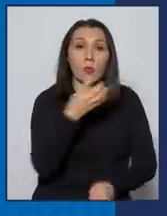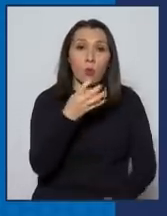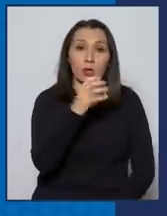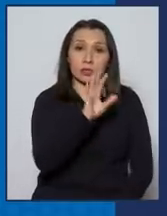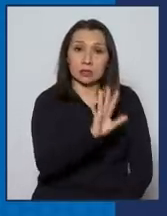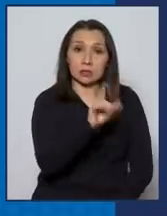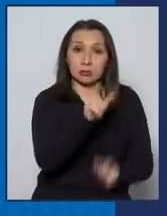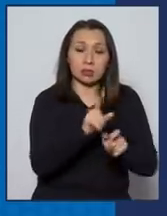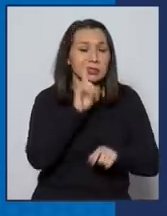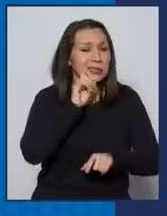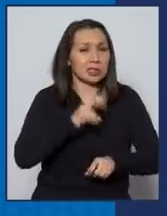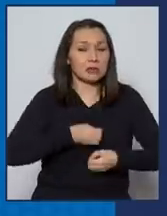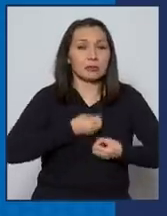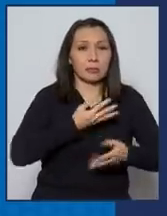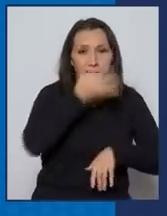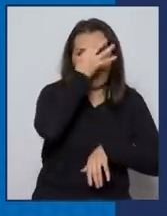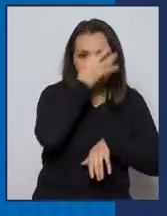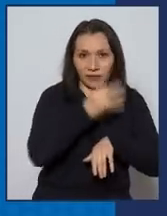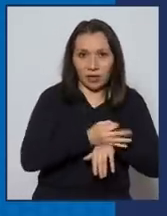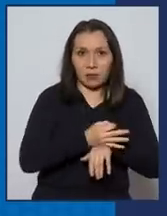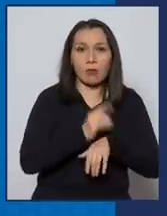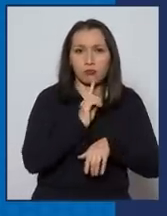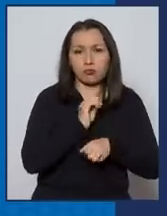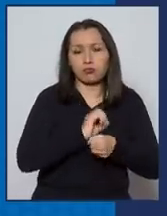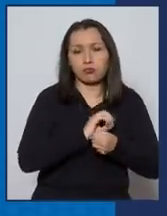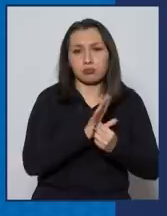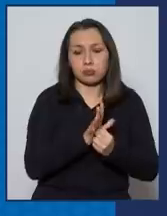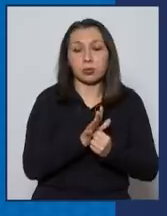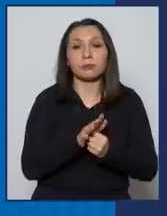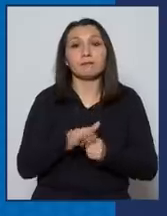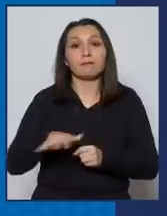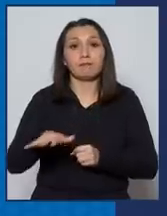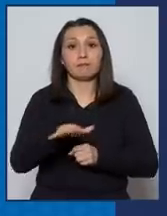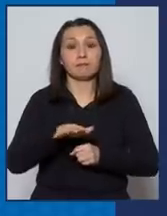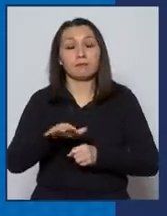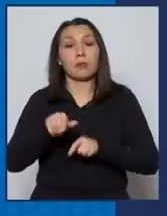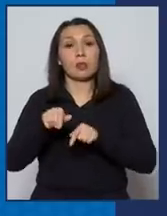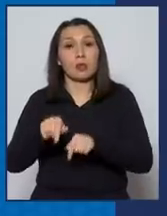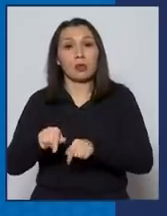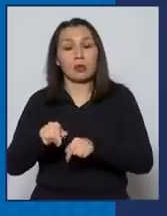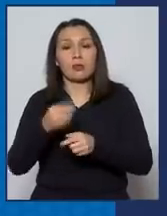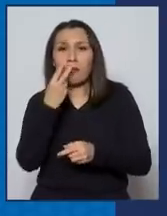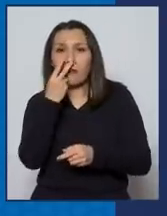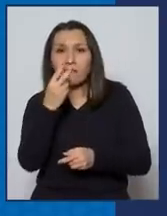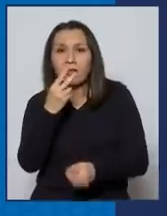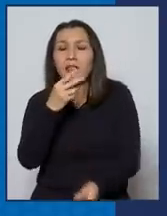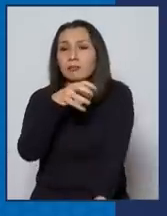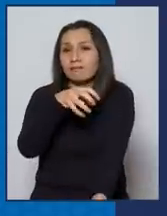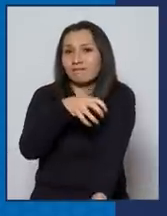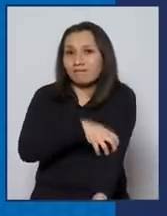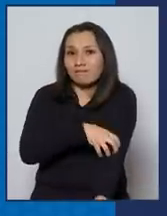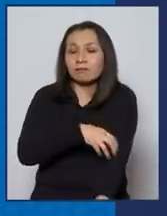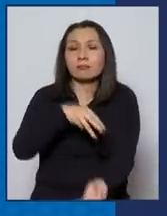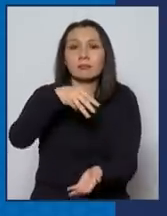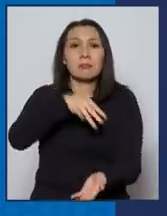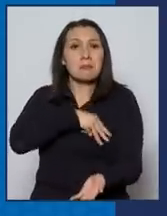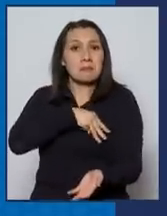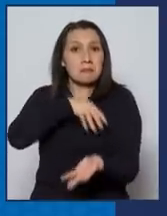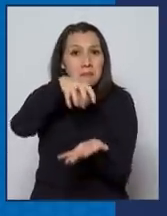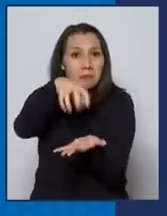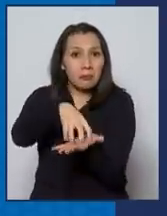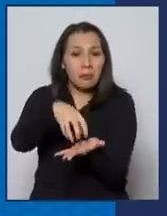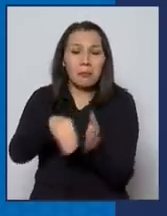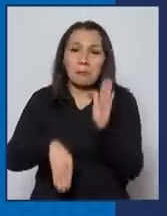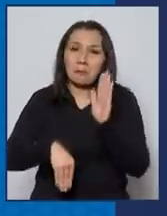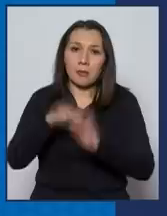son asintomáticos. Con respecto a la situación regional, sigue siendo la región metropolitana la que lidera